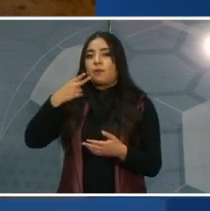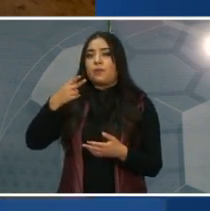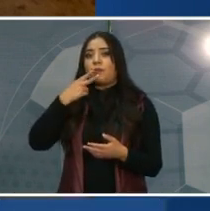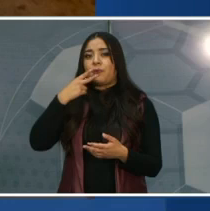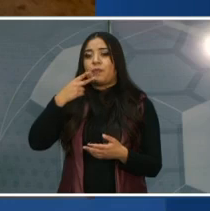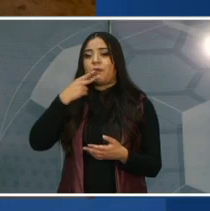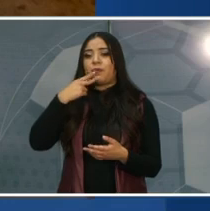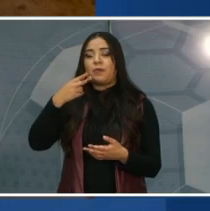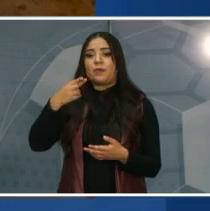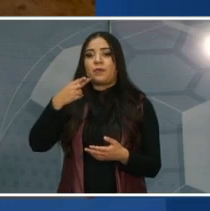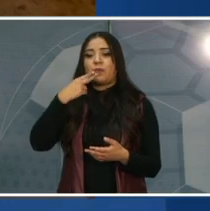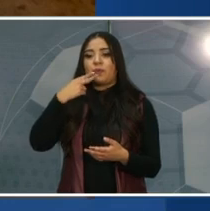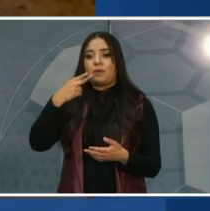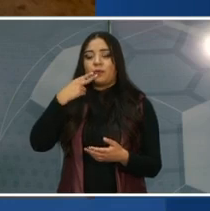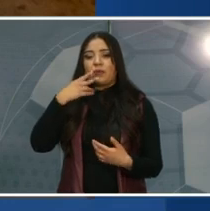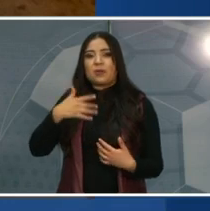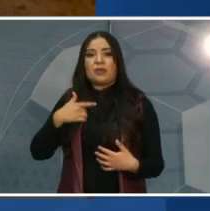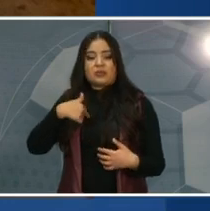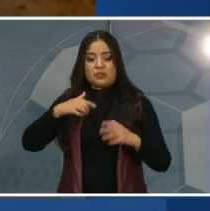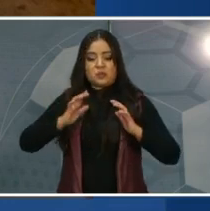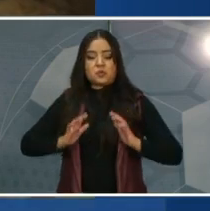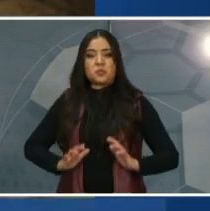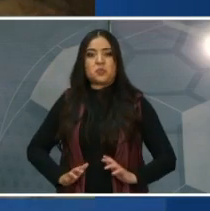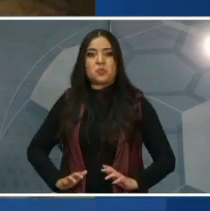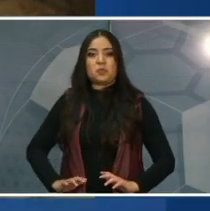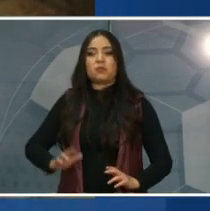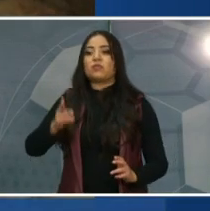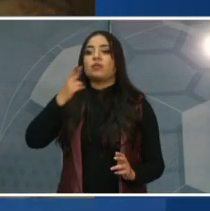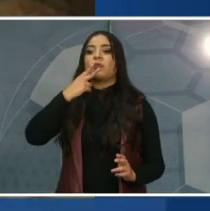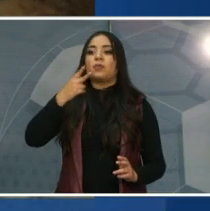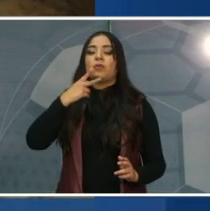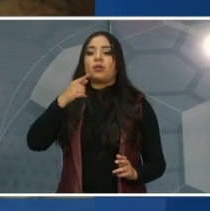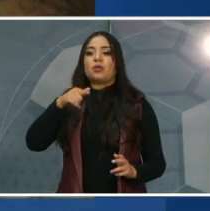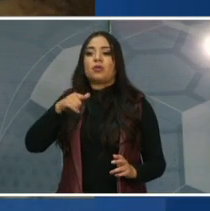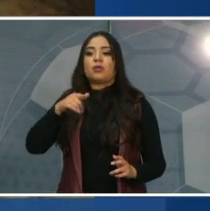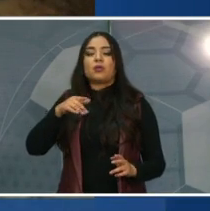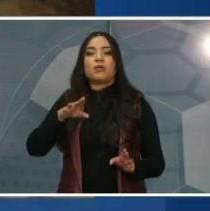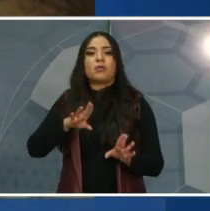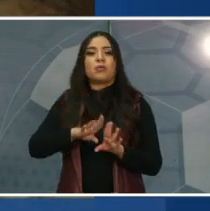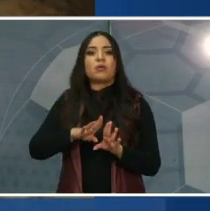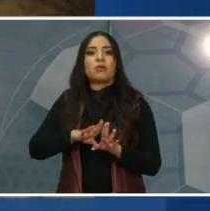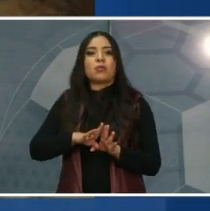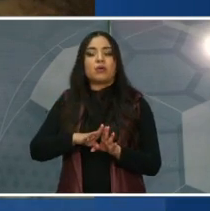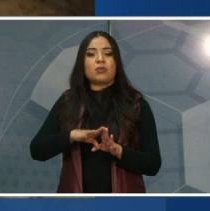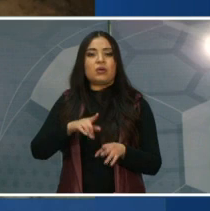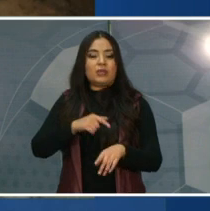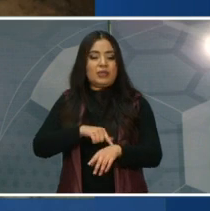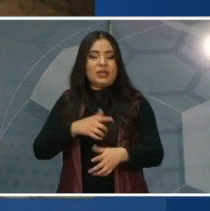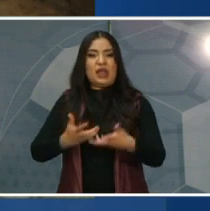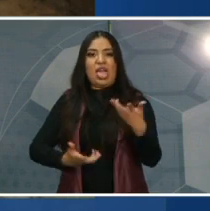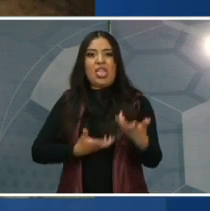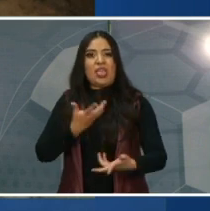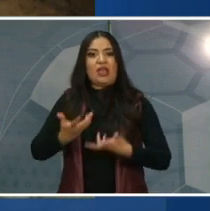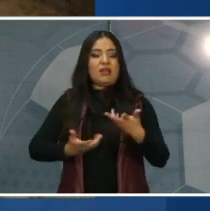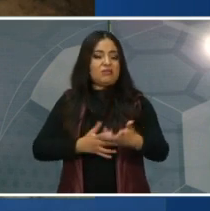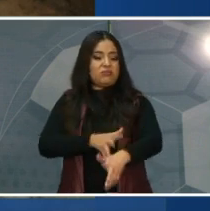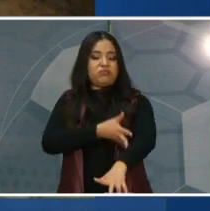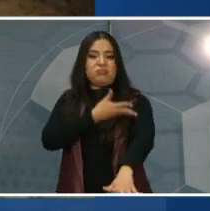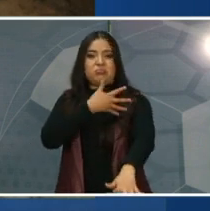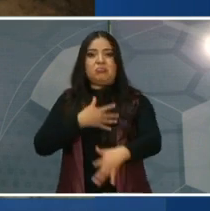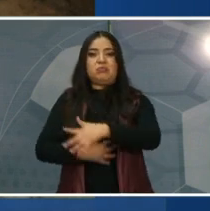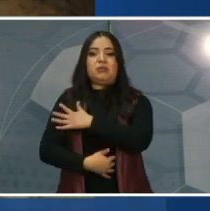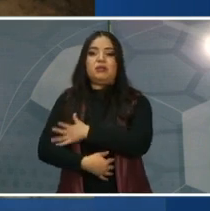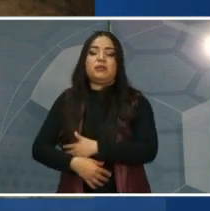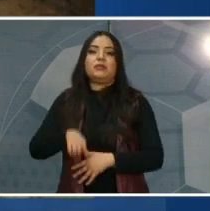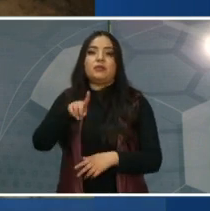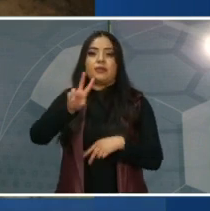resultará con quemaduras de primero y segundo grado por lo que este lugar acudieron también paramédicos de la cruz roja